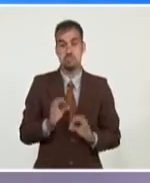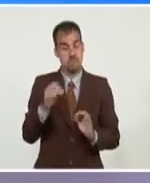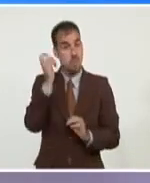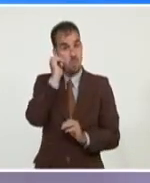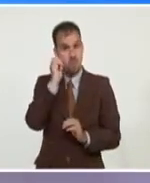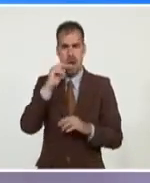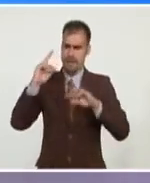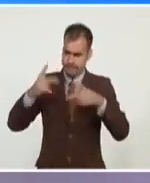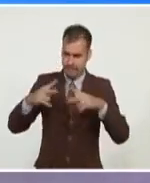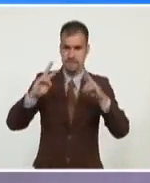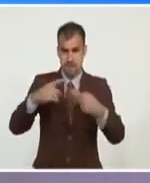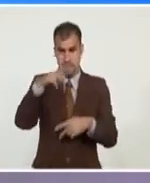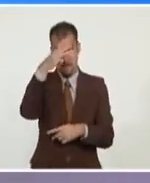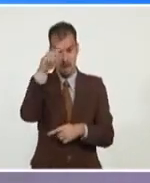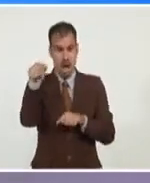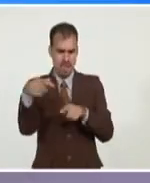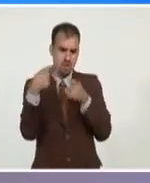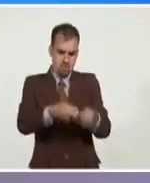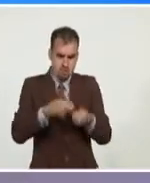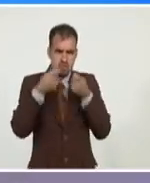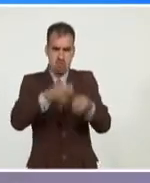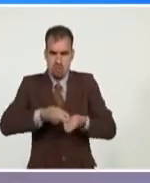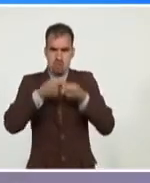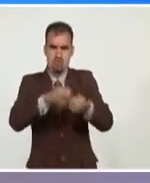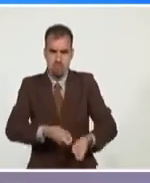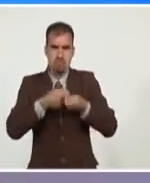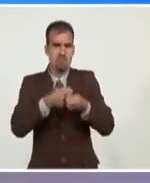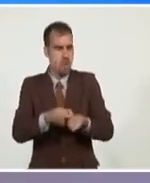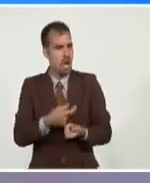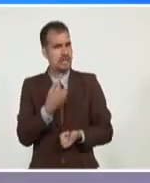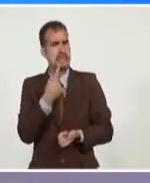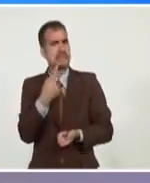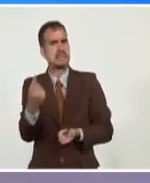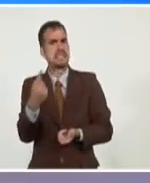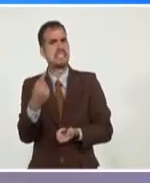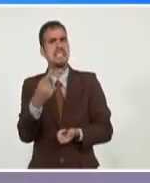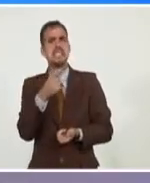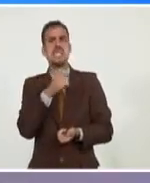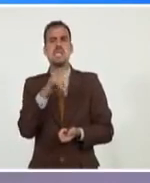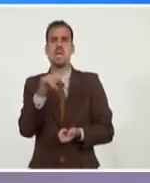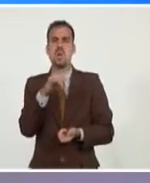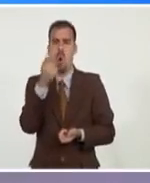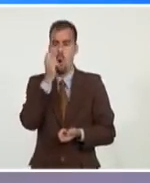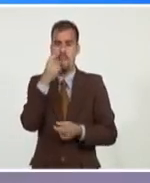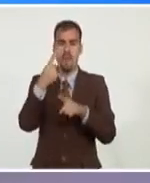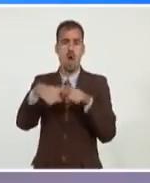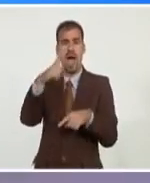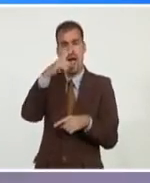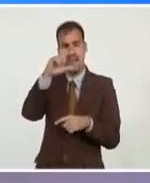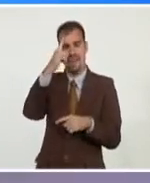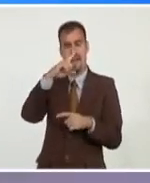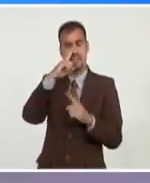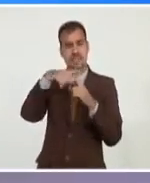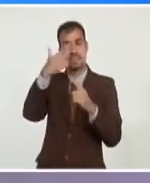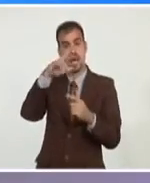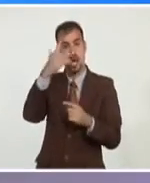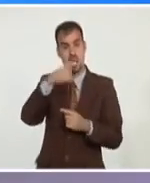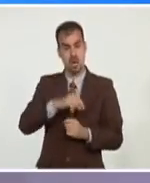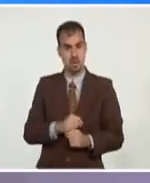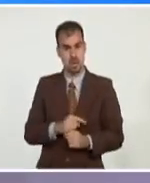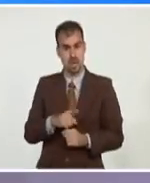otra vez desde allí, desde México, y que convoca a la solidaridad con su hermano huelguista Alcántara, a veces se